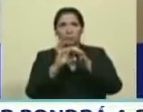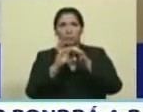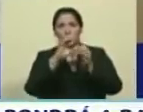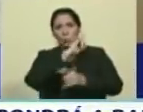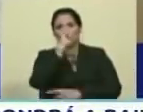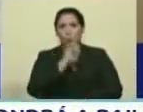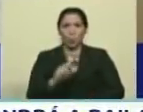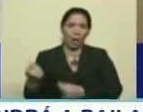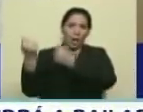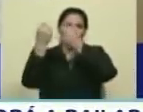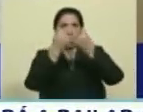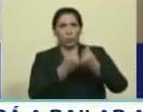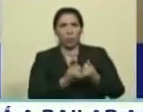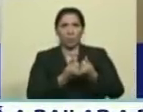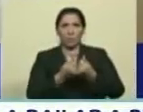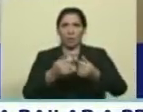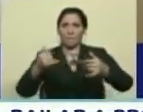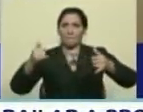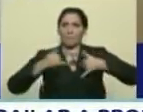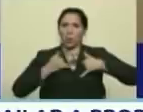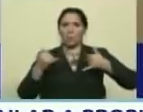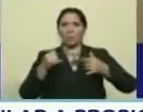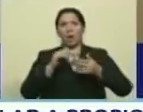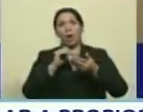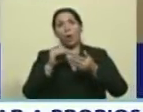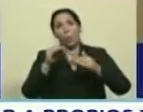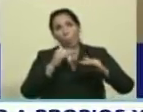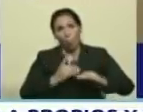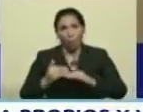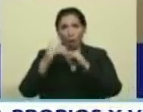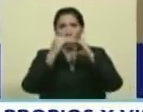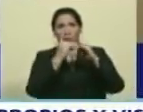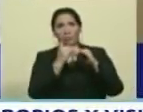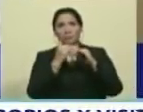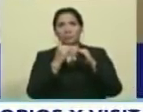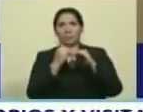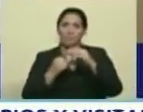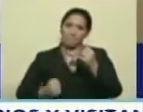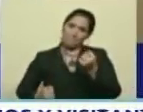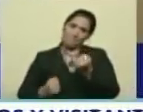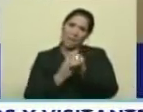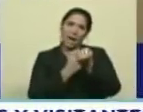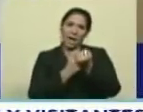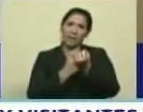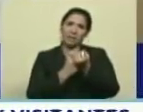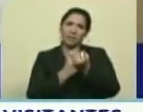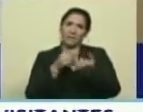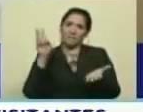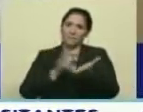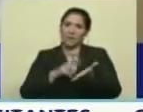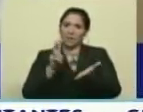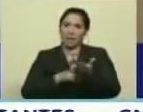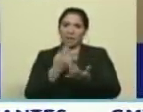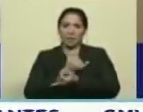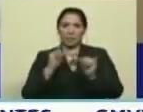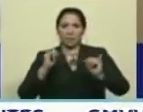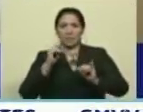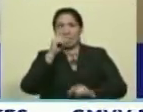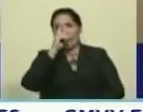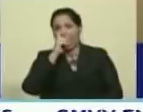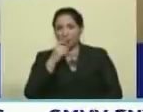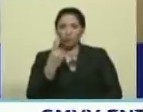económica propia, común, que va a ser la base de la verdadera independencia en los años que están por venir.